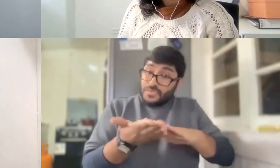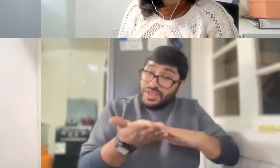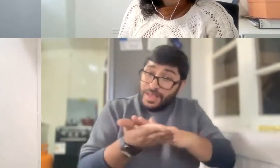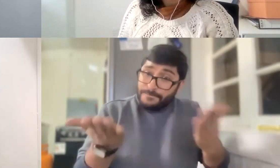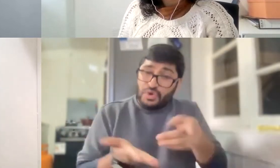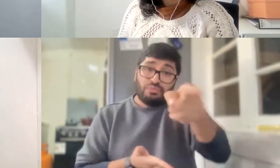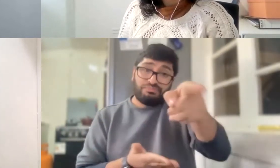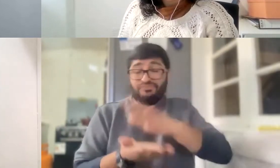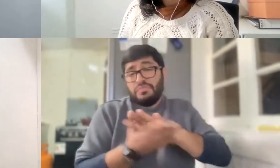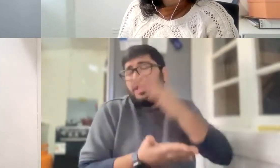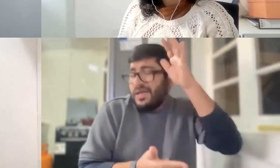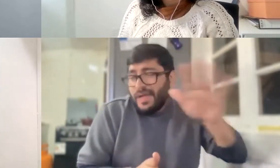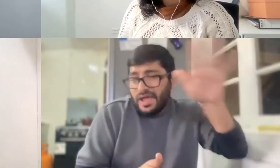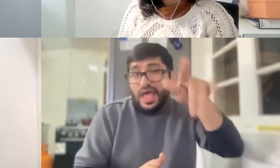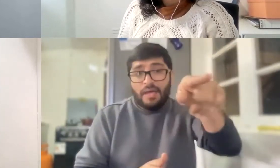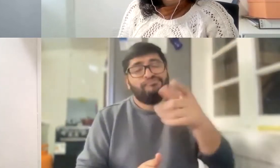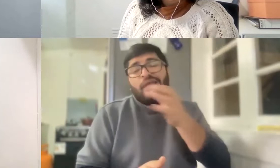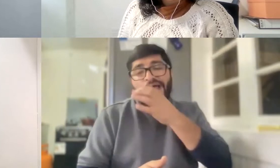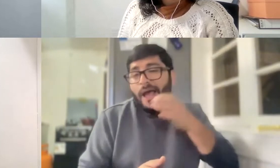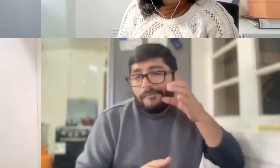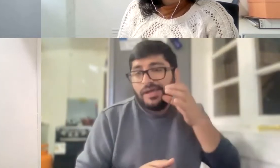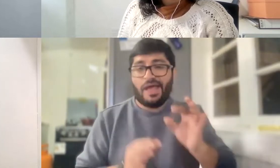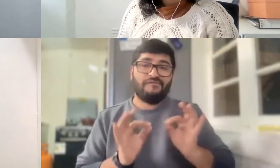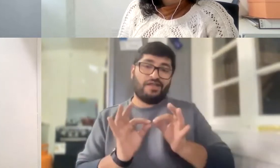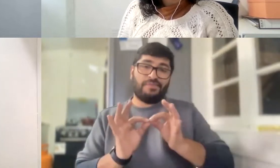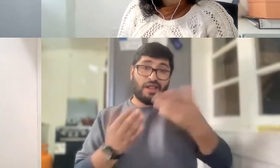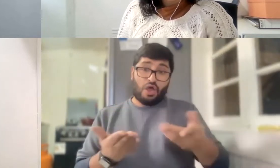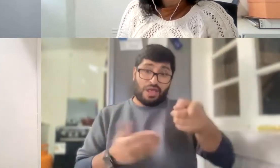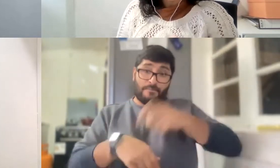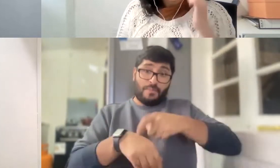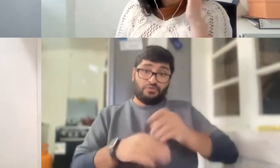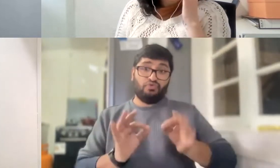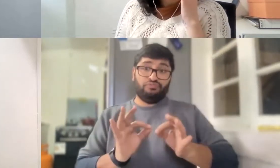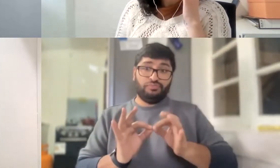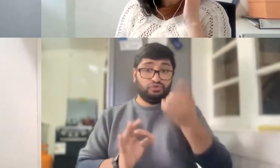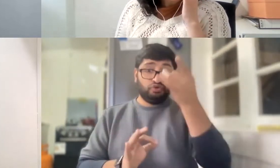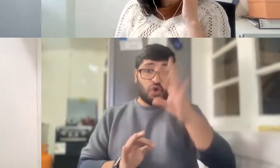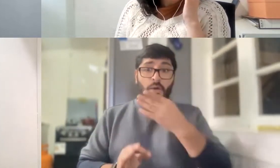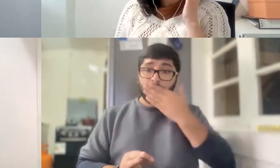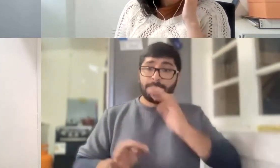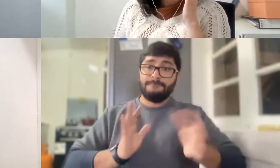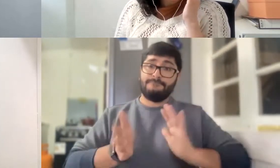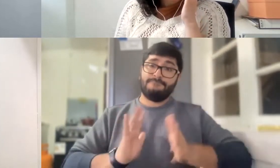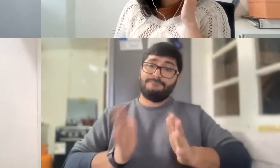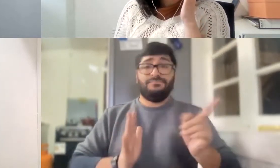no, todos los sordos saben la lengua de señas, por igual no. La fluidez es distinta. Por ejemplo, la intérprete Camila